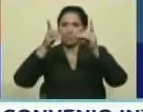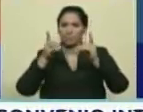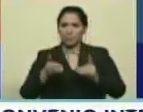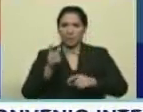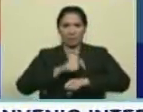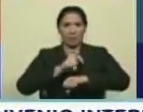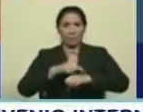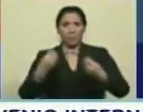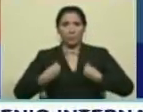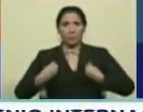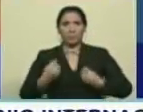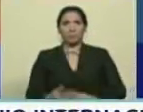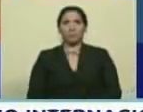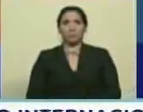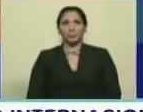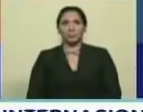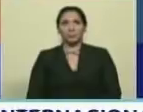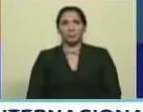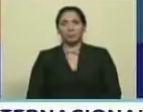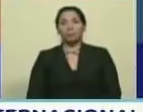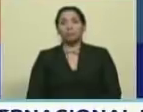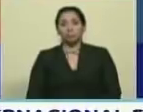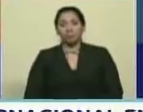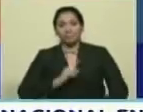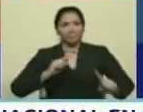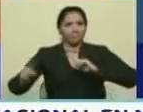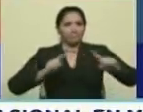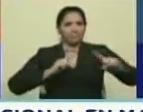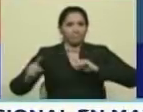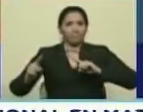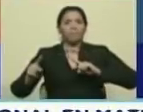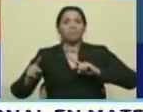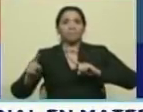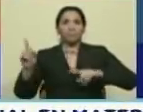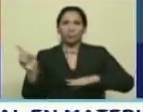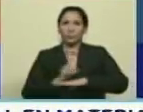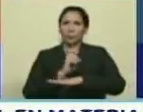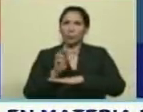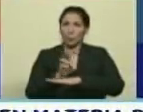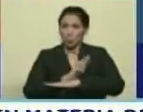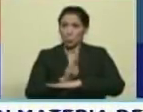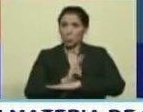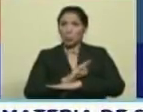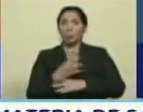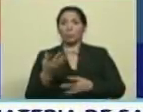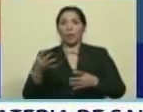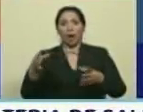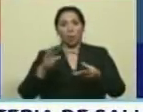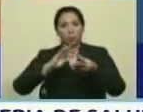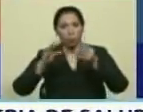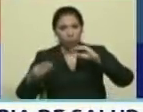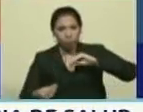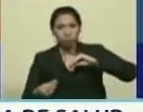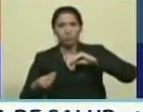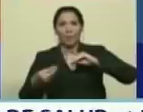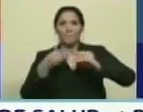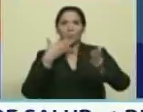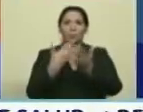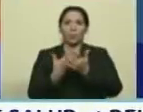que vivimos. Es preciso actuar con audacia y realismo y ajustar las propuestas a las potencialidades